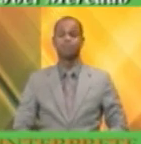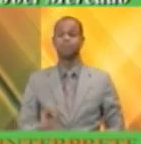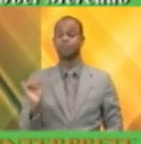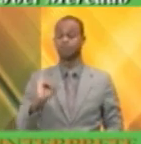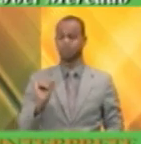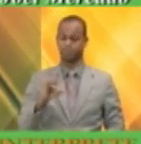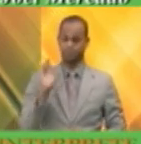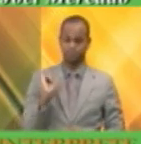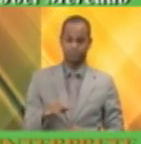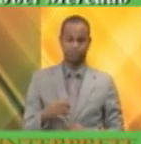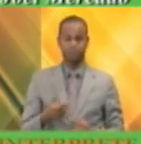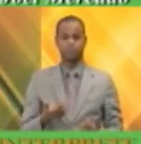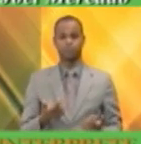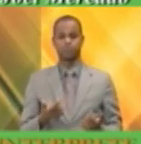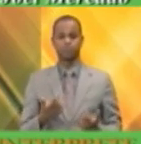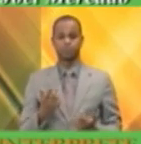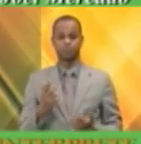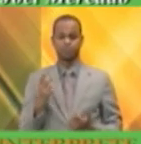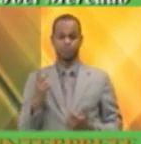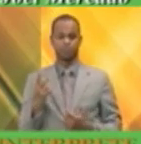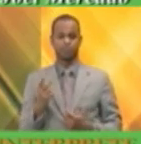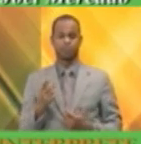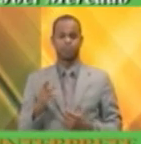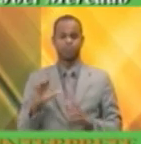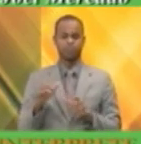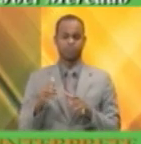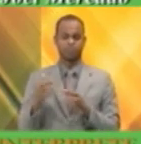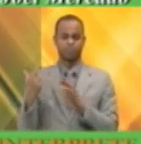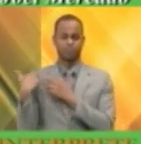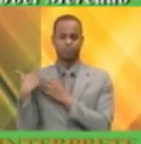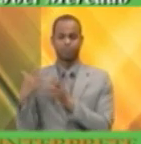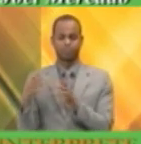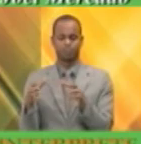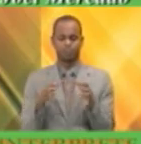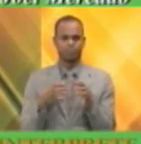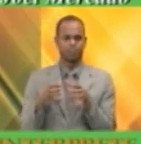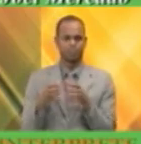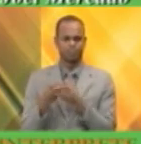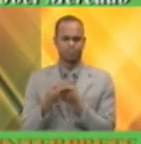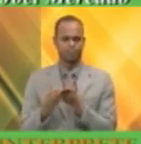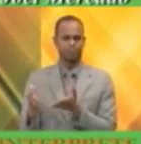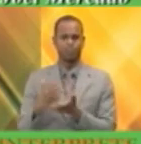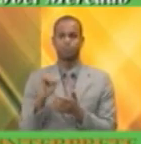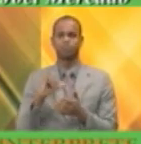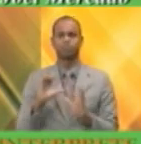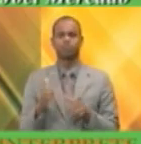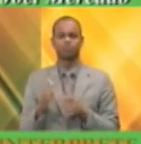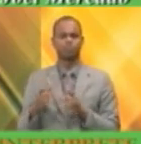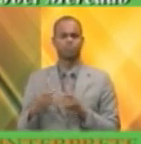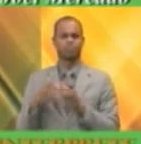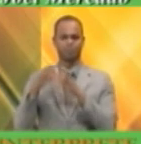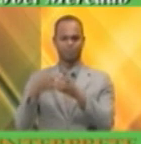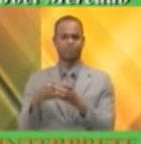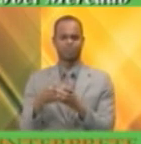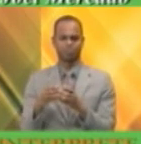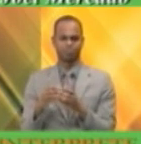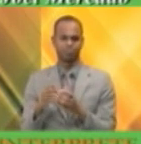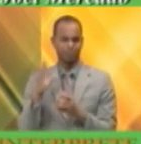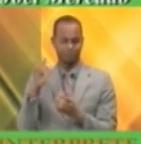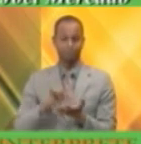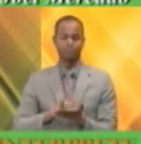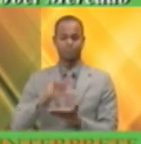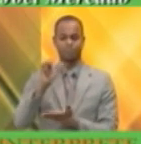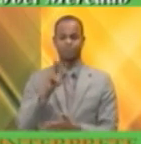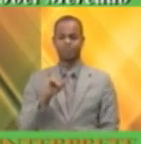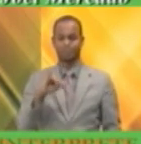pesar de ser el tesorero del Comité Paralímpico, también soy el jefe de la delegación dominicana que va